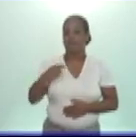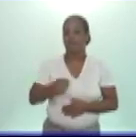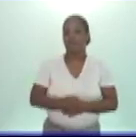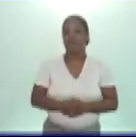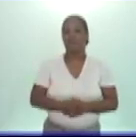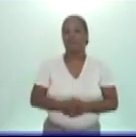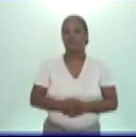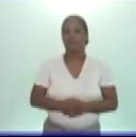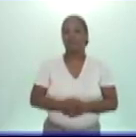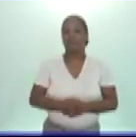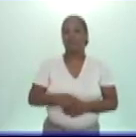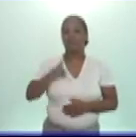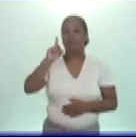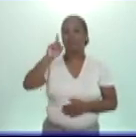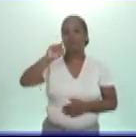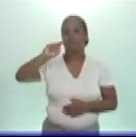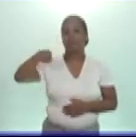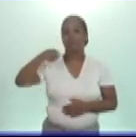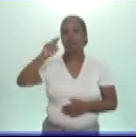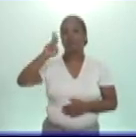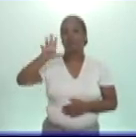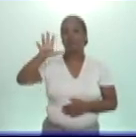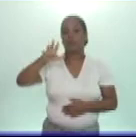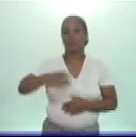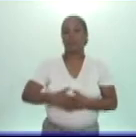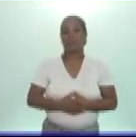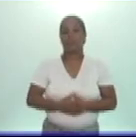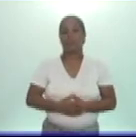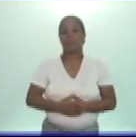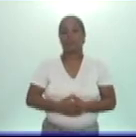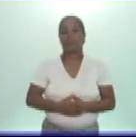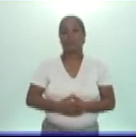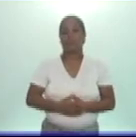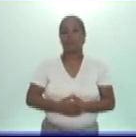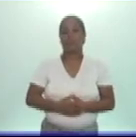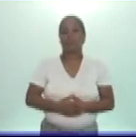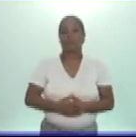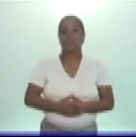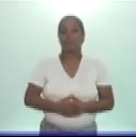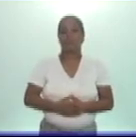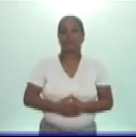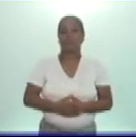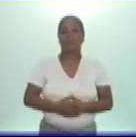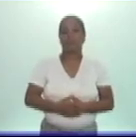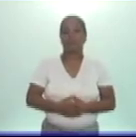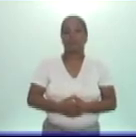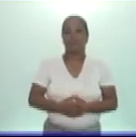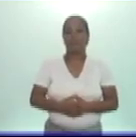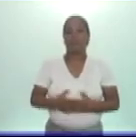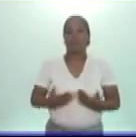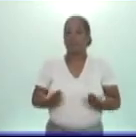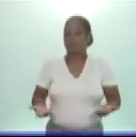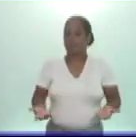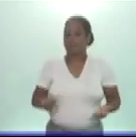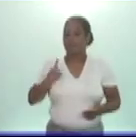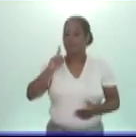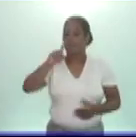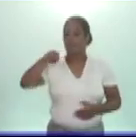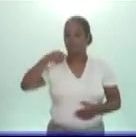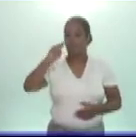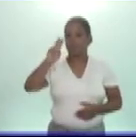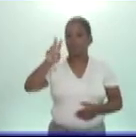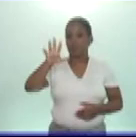6 menos 4, 2, y 1 menos 0, 1. Y me queda 1,25. ¿Qué cosa es